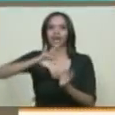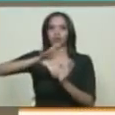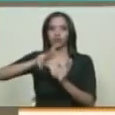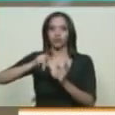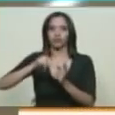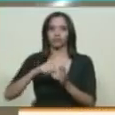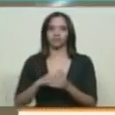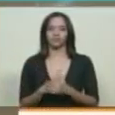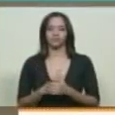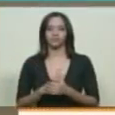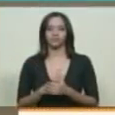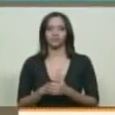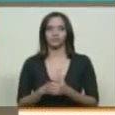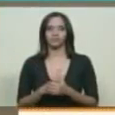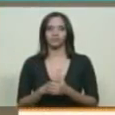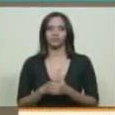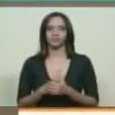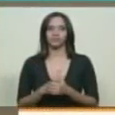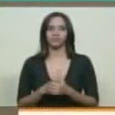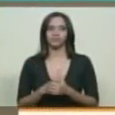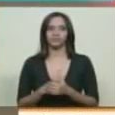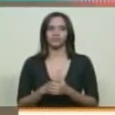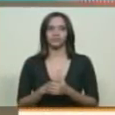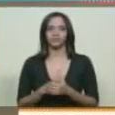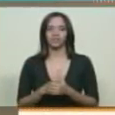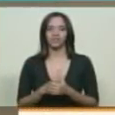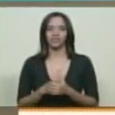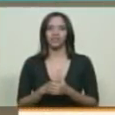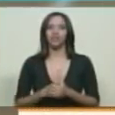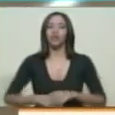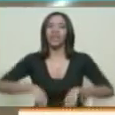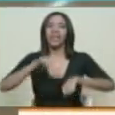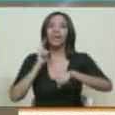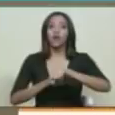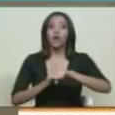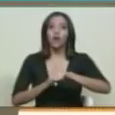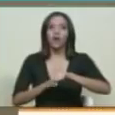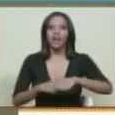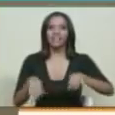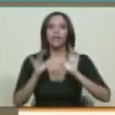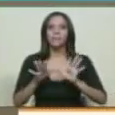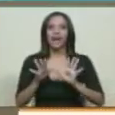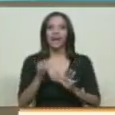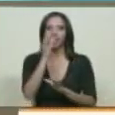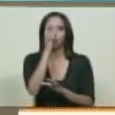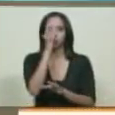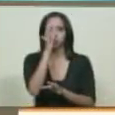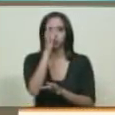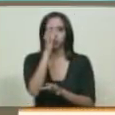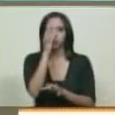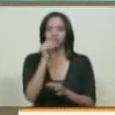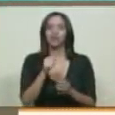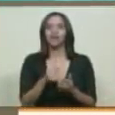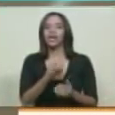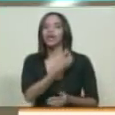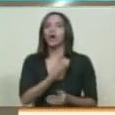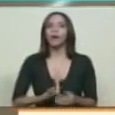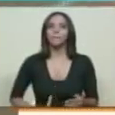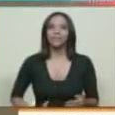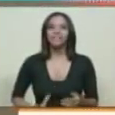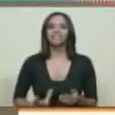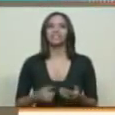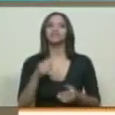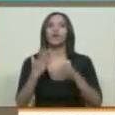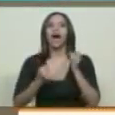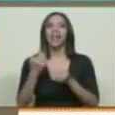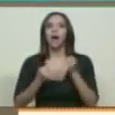mismo. Ramón MG2, es hora de parar la mamadera de gallo de los empresarios, comerciantes y sus